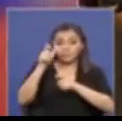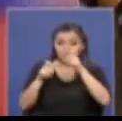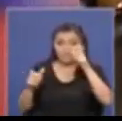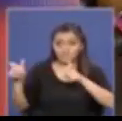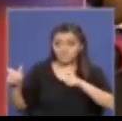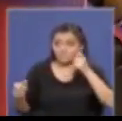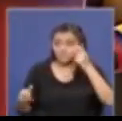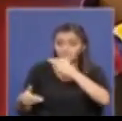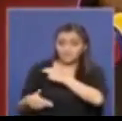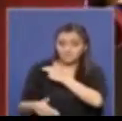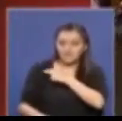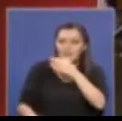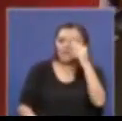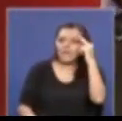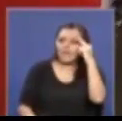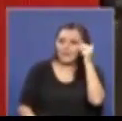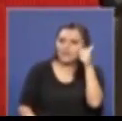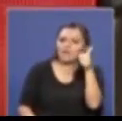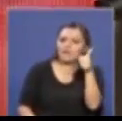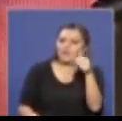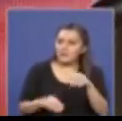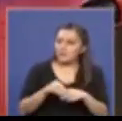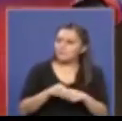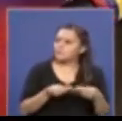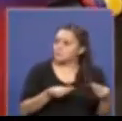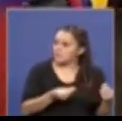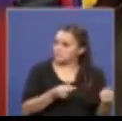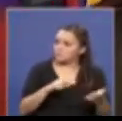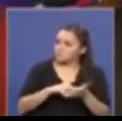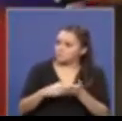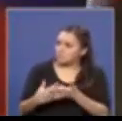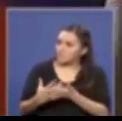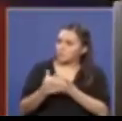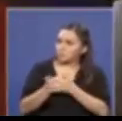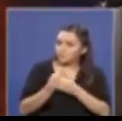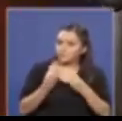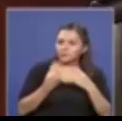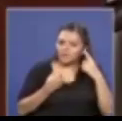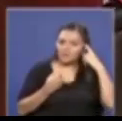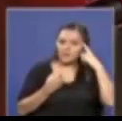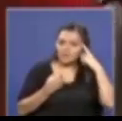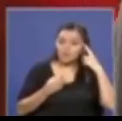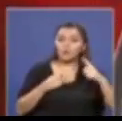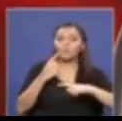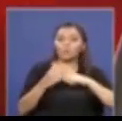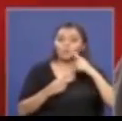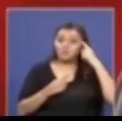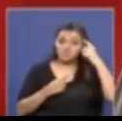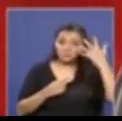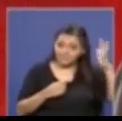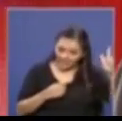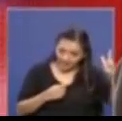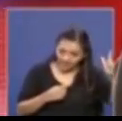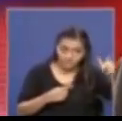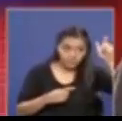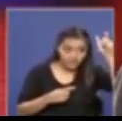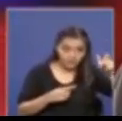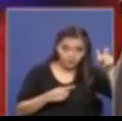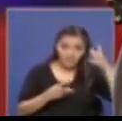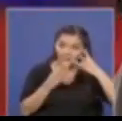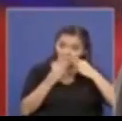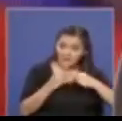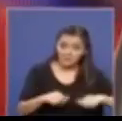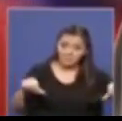que entiende de esto va a decir, qué buena inversión pública. Los neoliberaloides, los que no conocen de esto, o los politiqueros